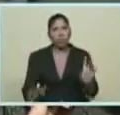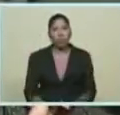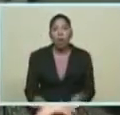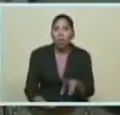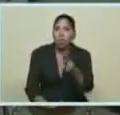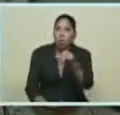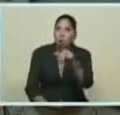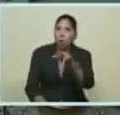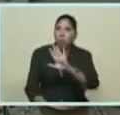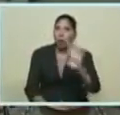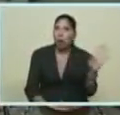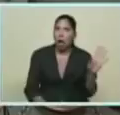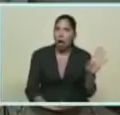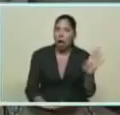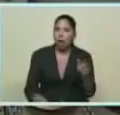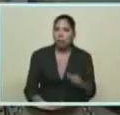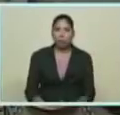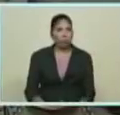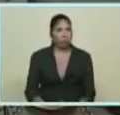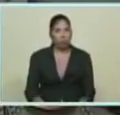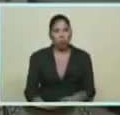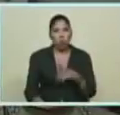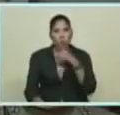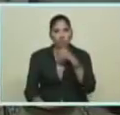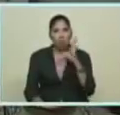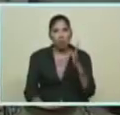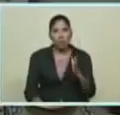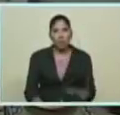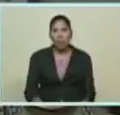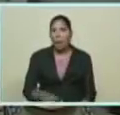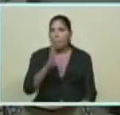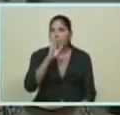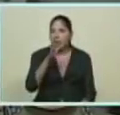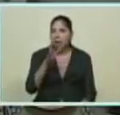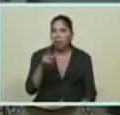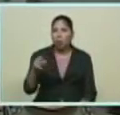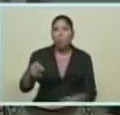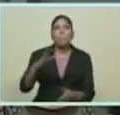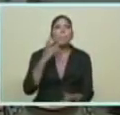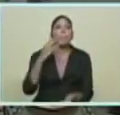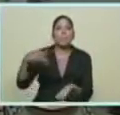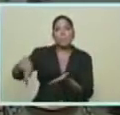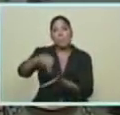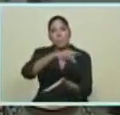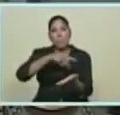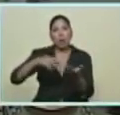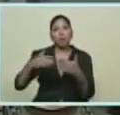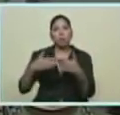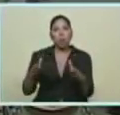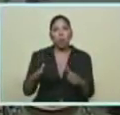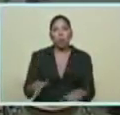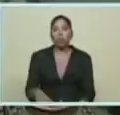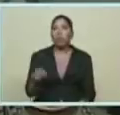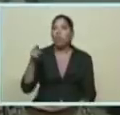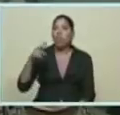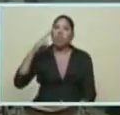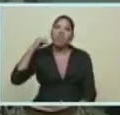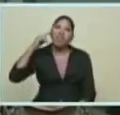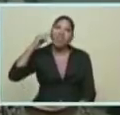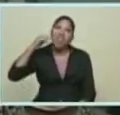Nunca habíamos visto cómo se quemaba en vivo y directo en una plaza pública a un ser humano por su color de